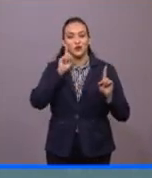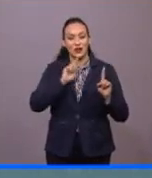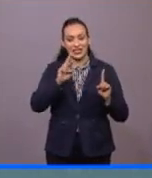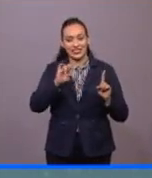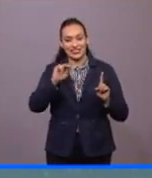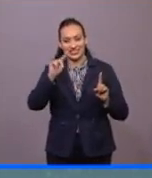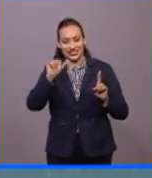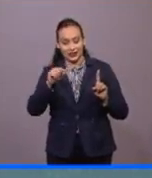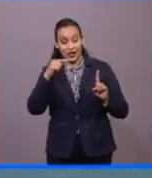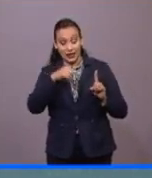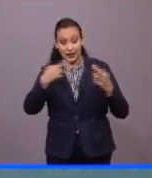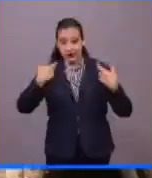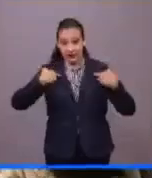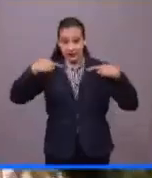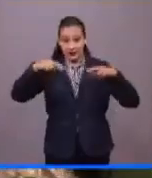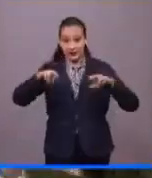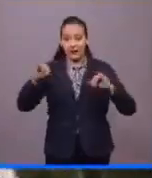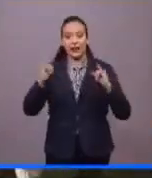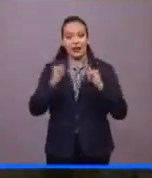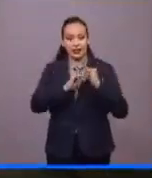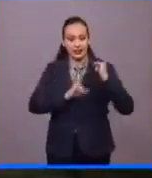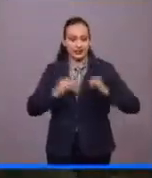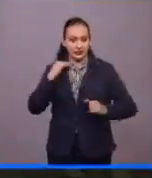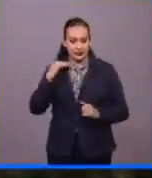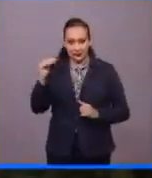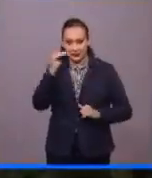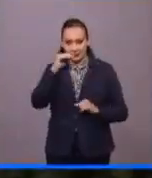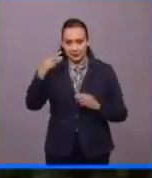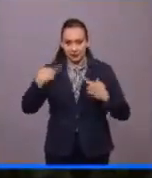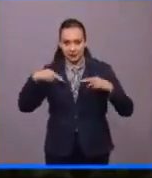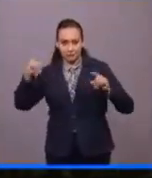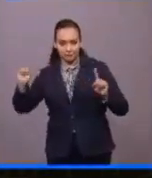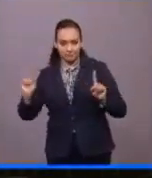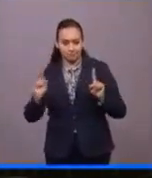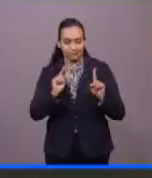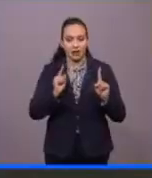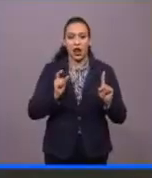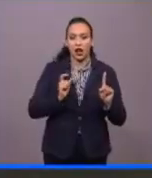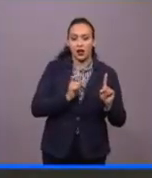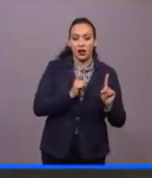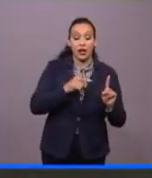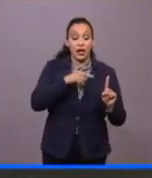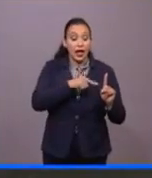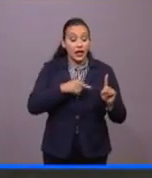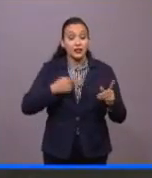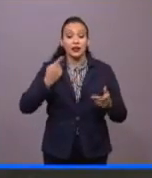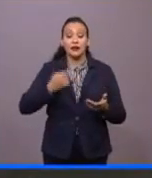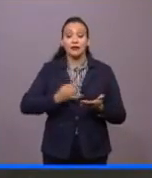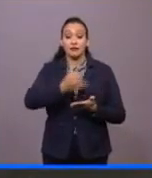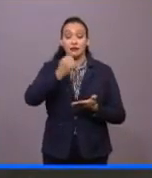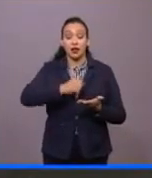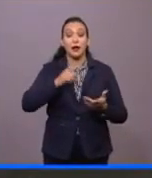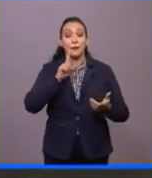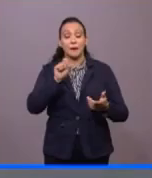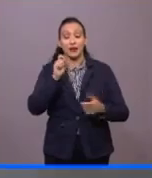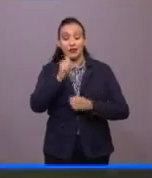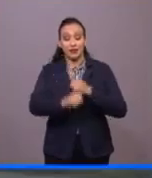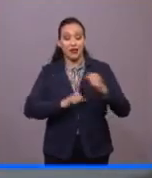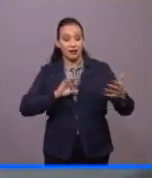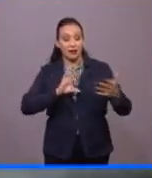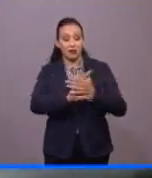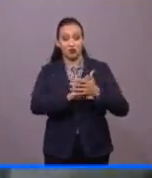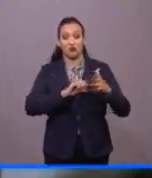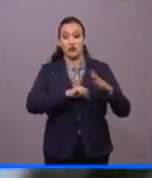Rita, quien es representada por el Instituto Federal de Defensoría Pública y fue sentenciada a 20 años de prisión con